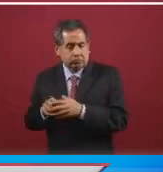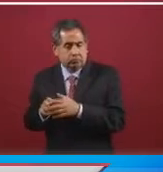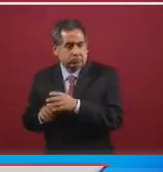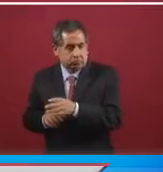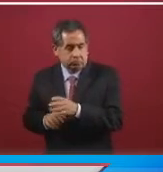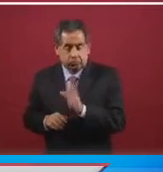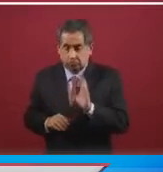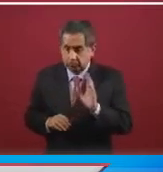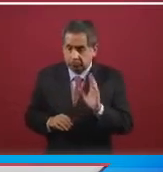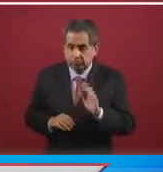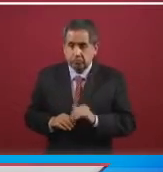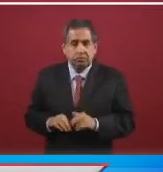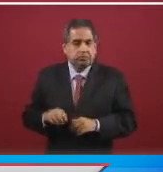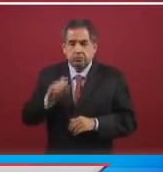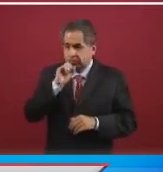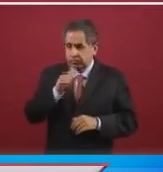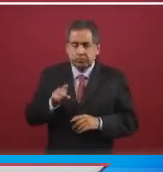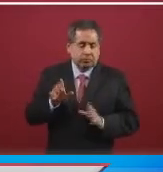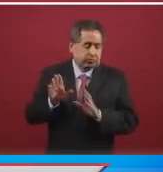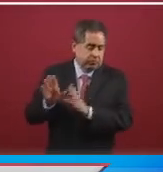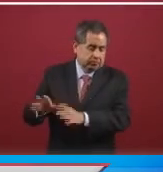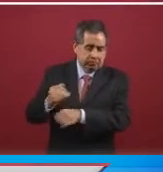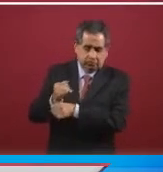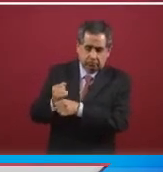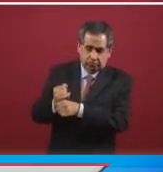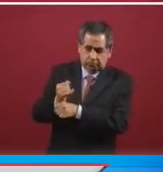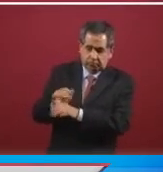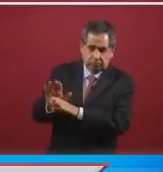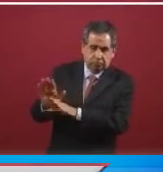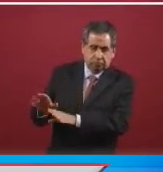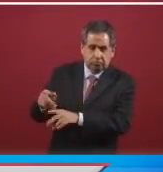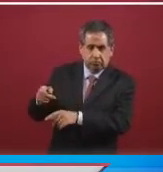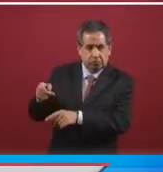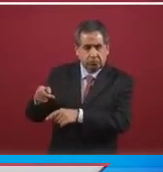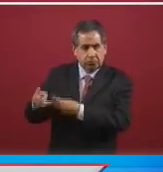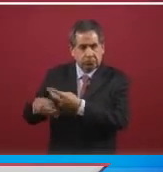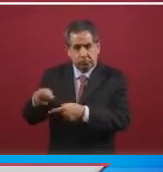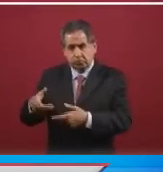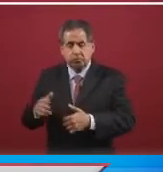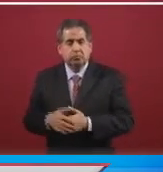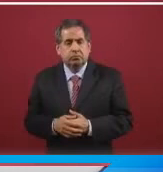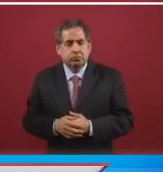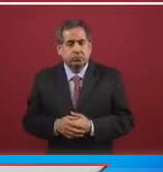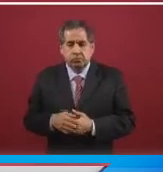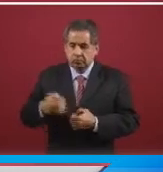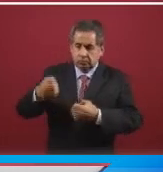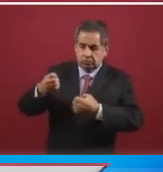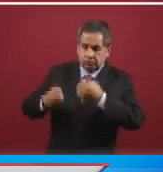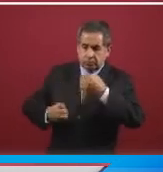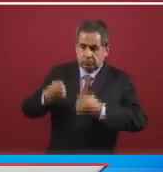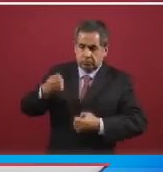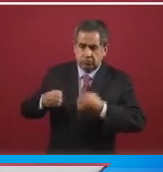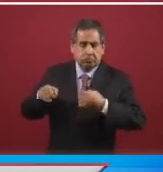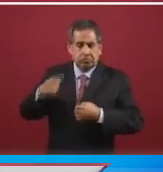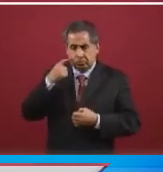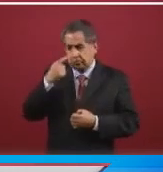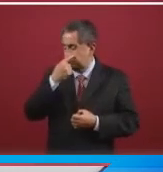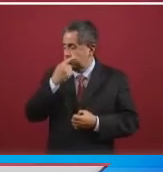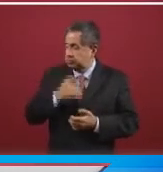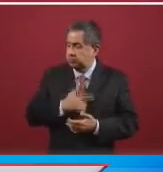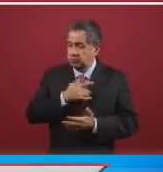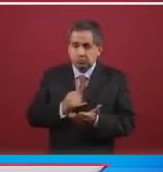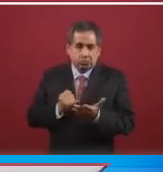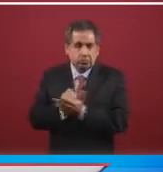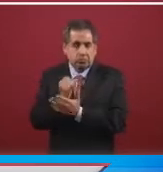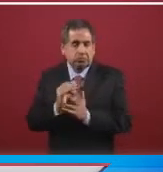hace ya 8 meses. Es autónomo completamente y también en el caso de los jueces pertenecientes al Poder Judicial, que es de igual forma